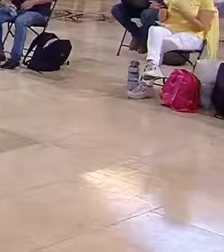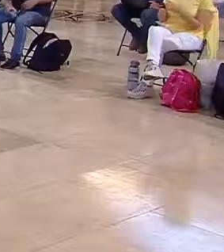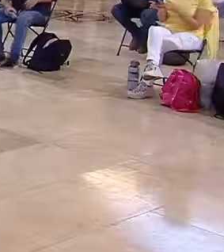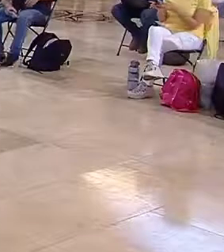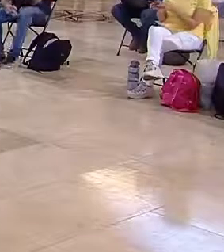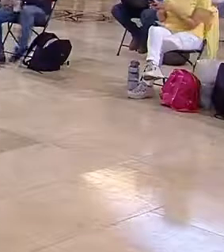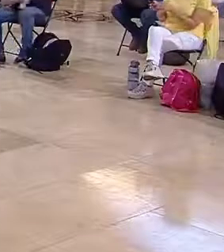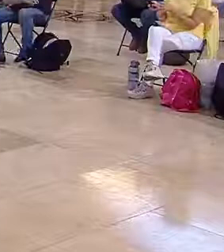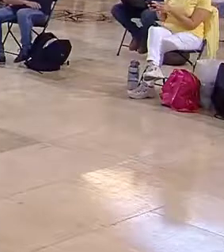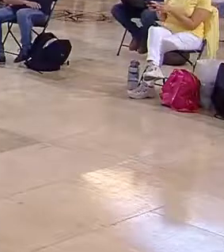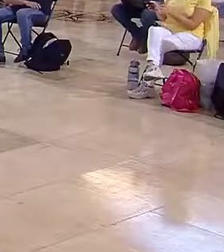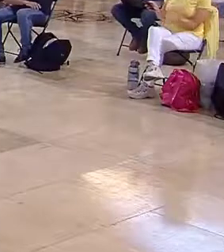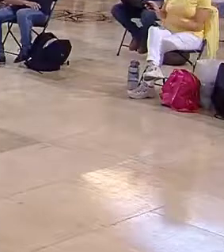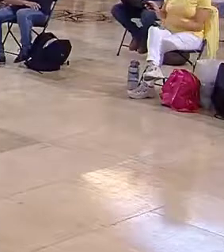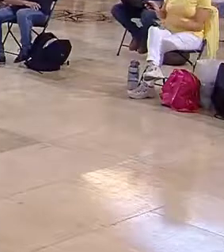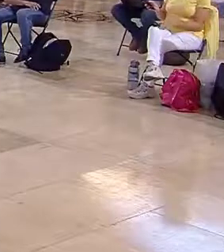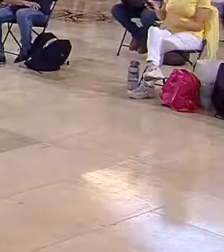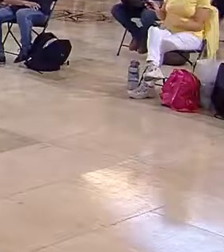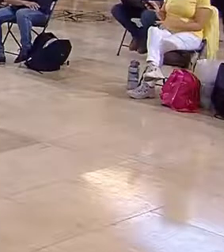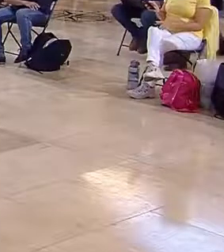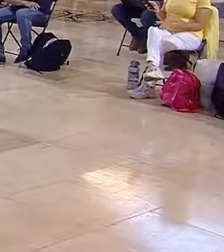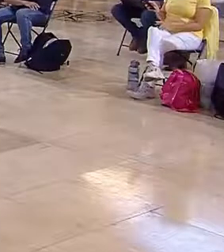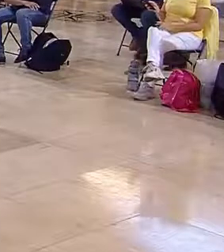Luego tú.